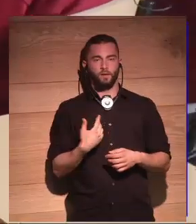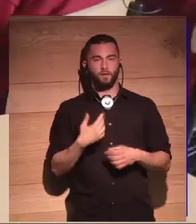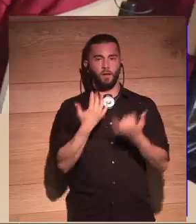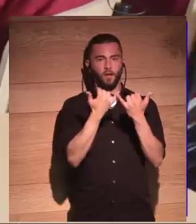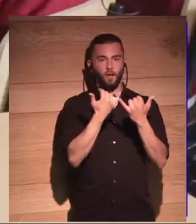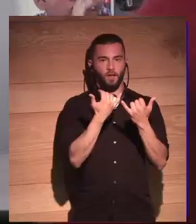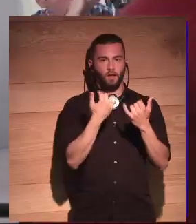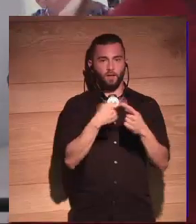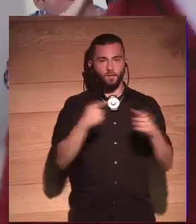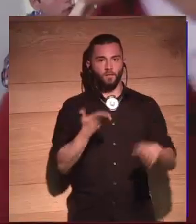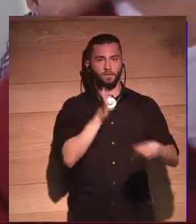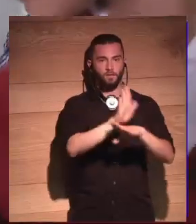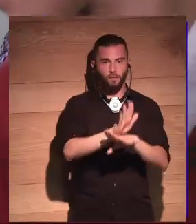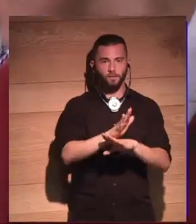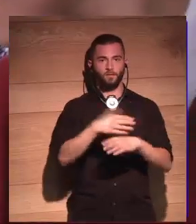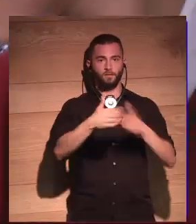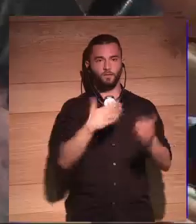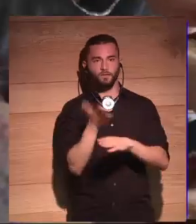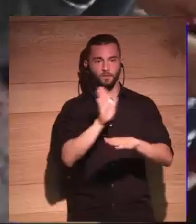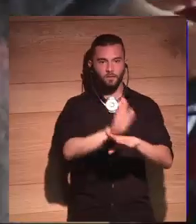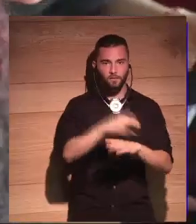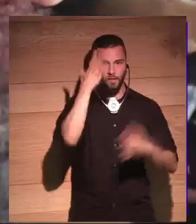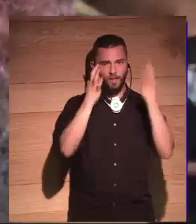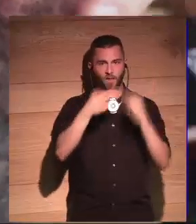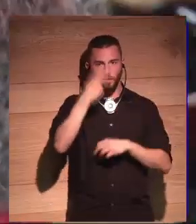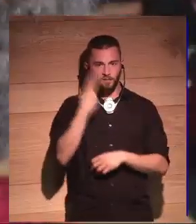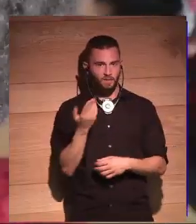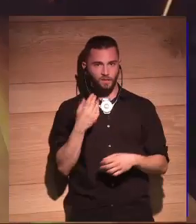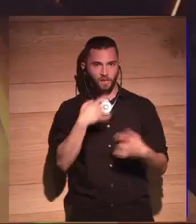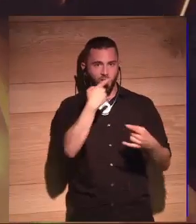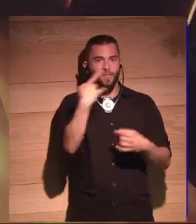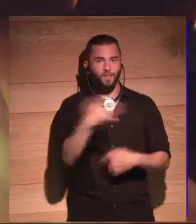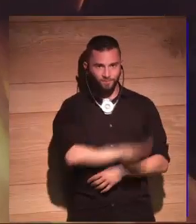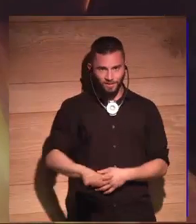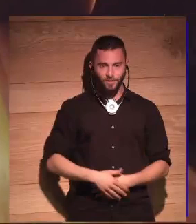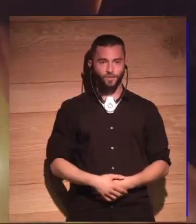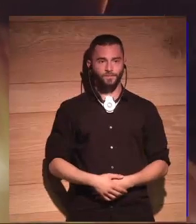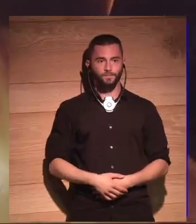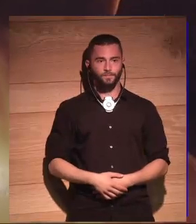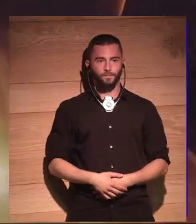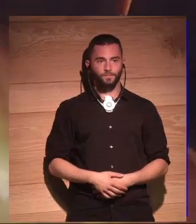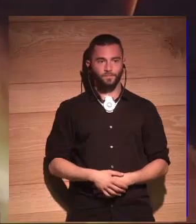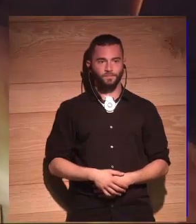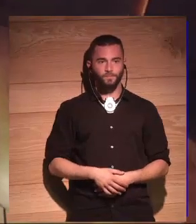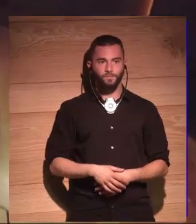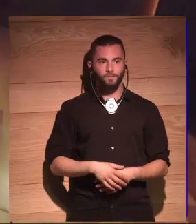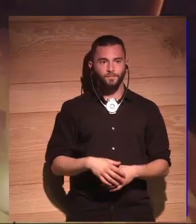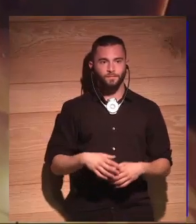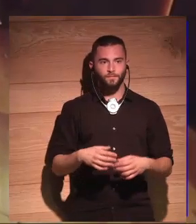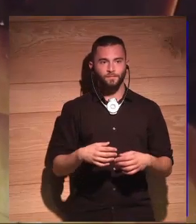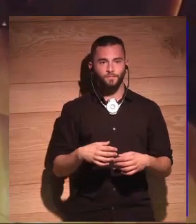compositor, datos interesantes, atractivos que le pueda resultar a un niño. El sonido se produce por esta caña, que suena